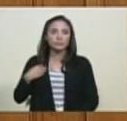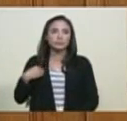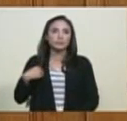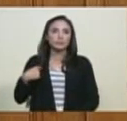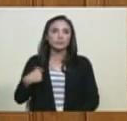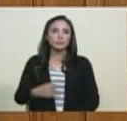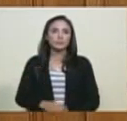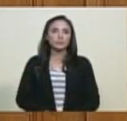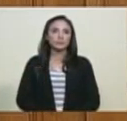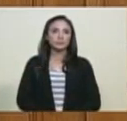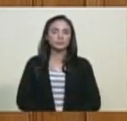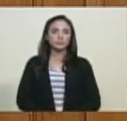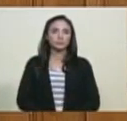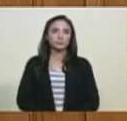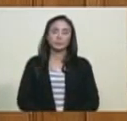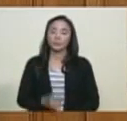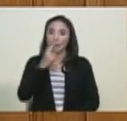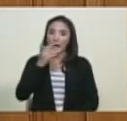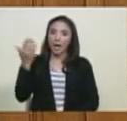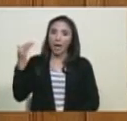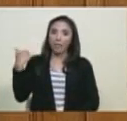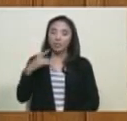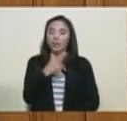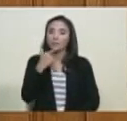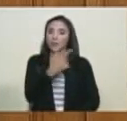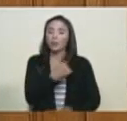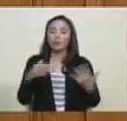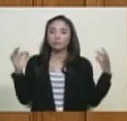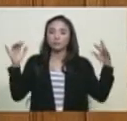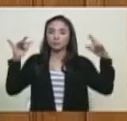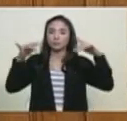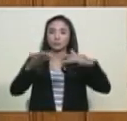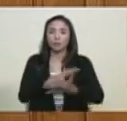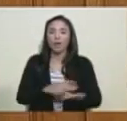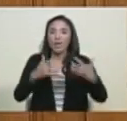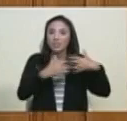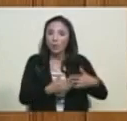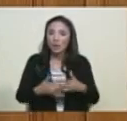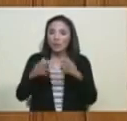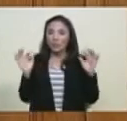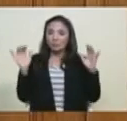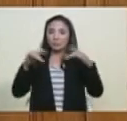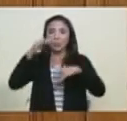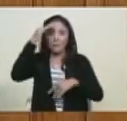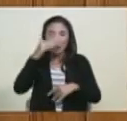un año, a que se diera una invasión del ejército de Estados Unidos y ocupara Venezuela.